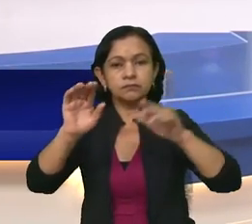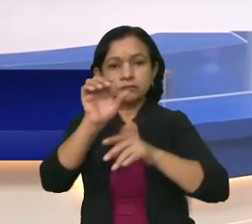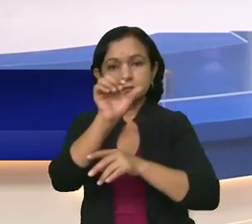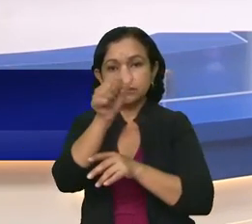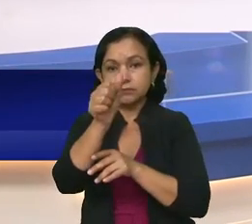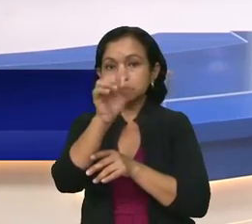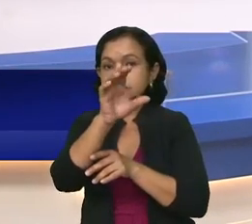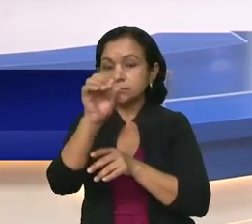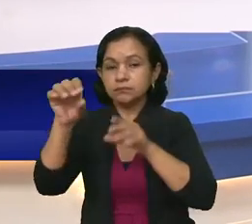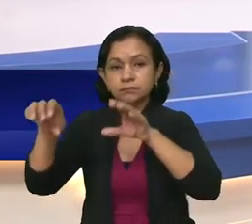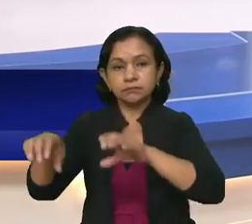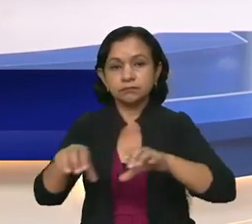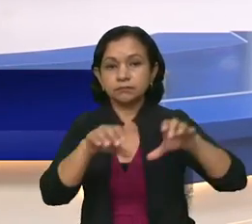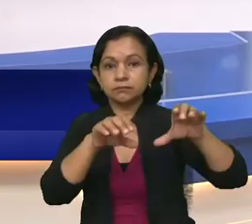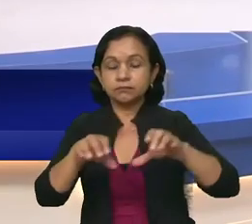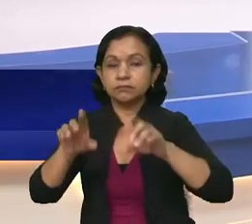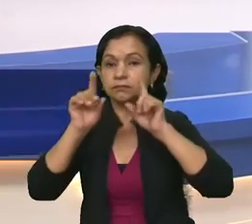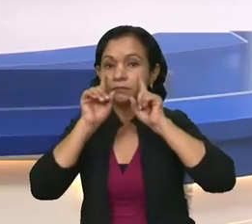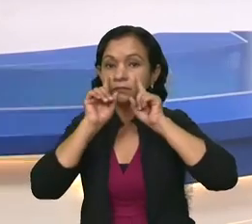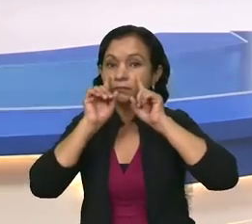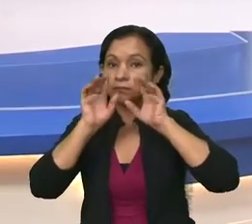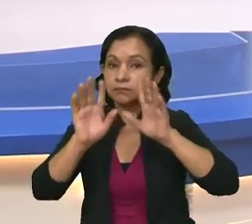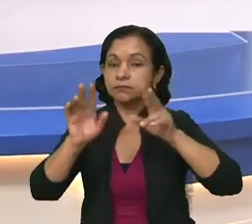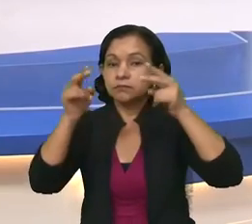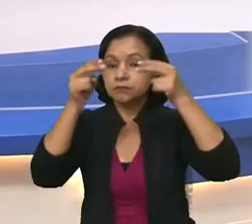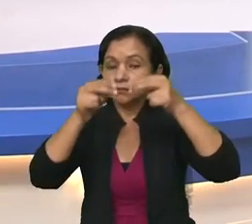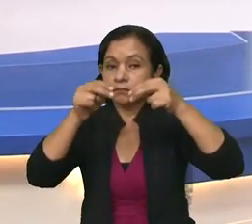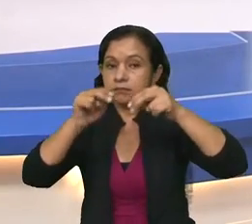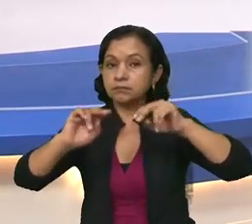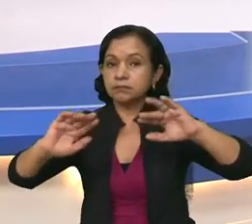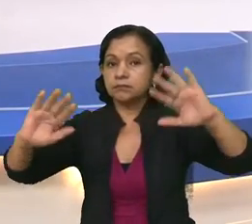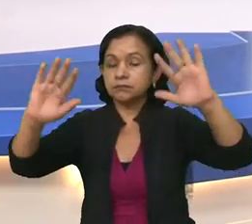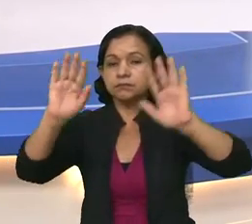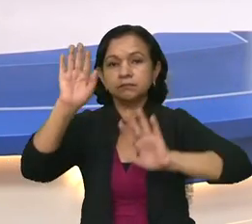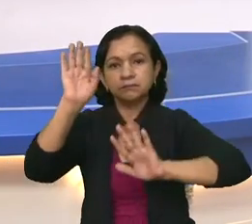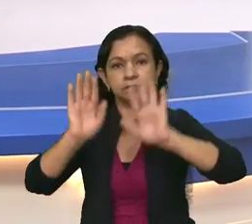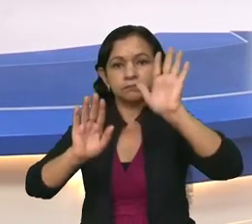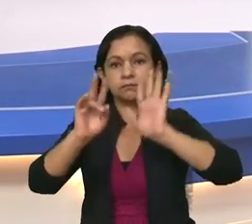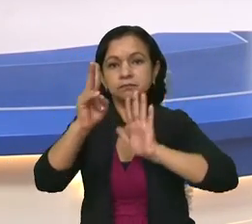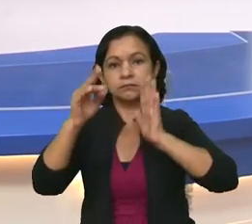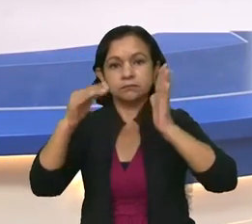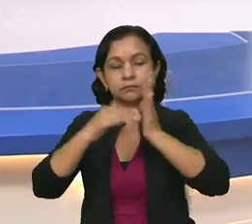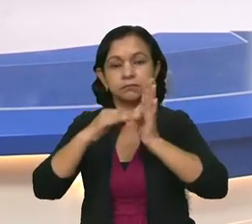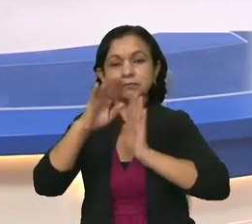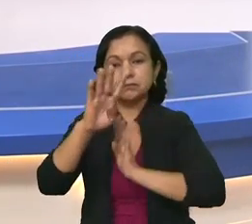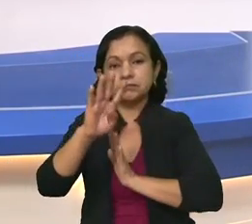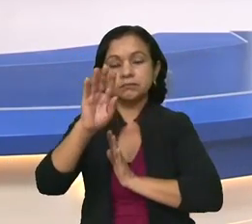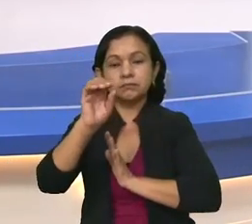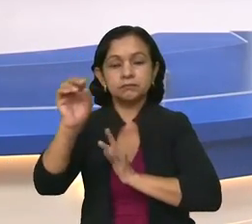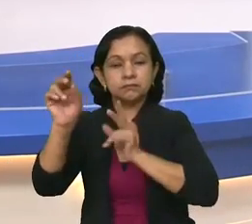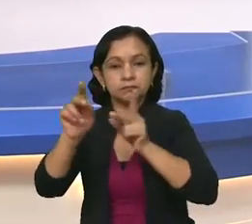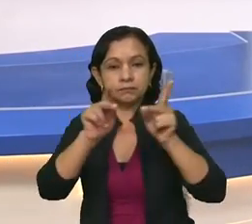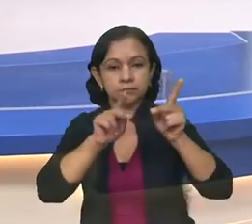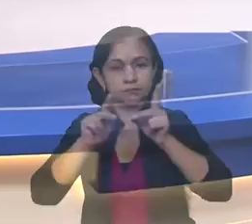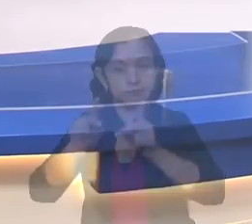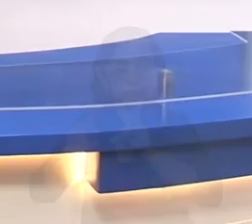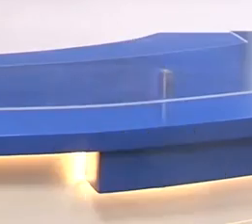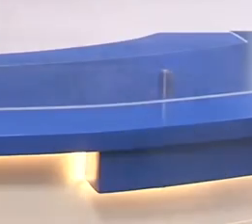600 actividades de promoción y cuidado de recursos naturales, donde participaron 2.400 protagonistas.